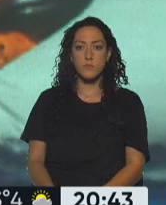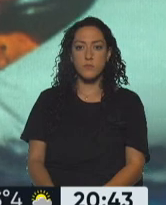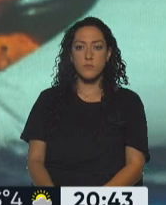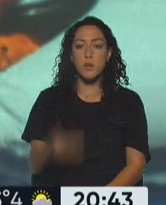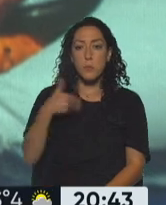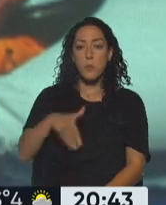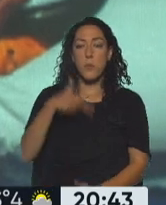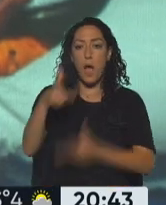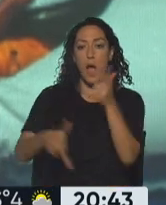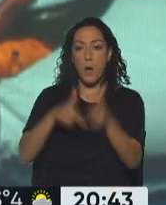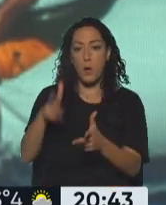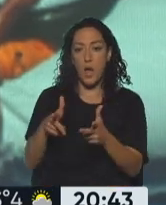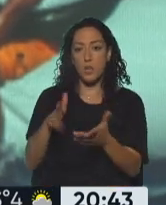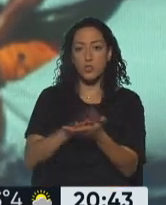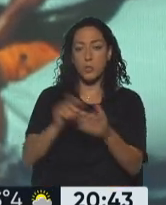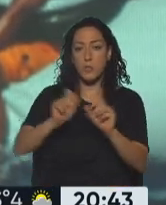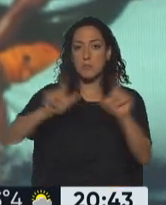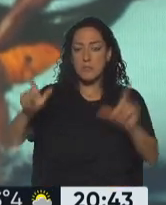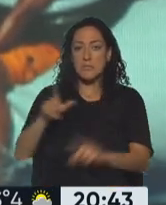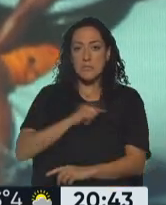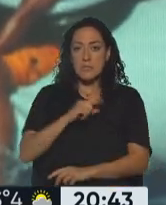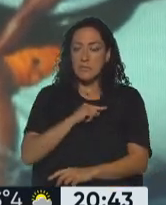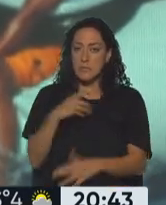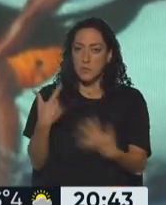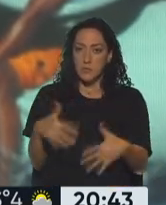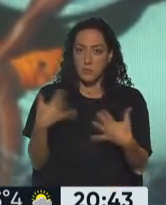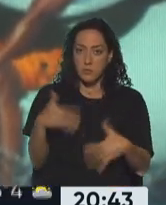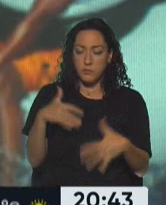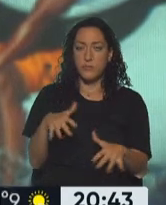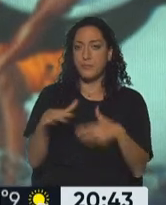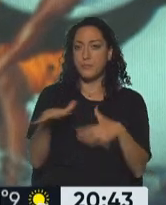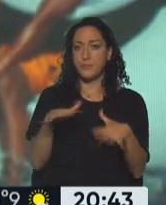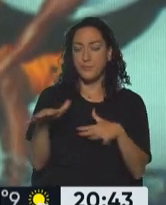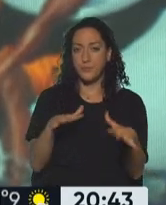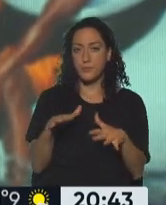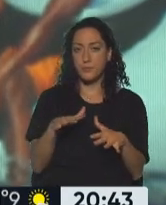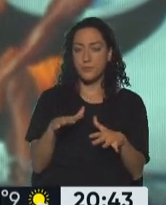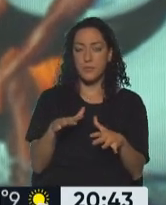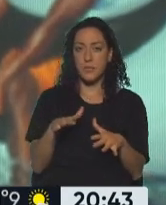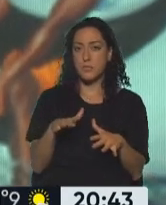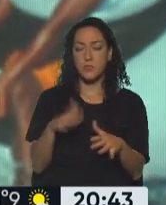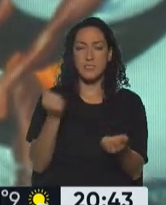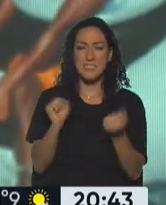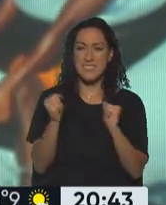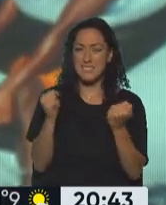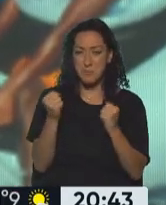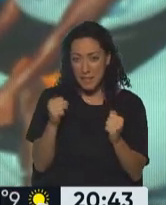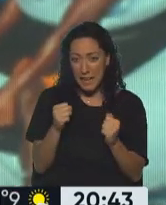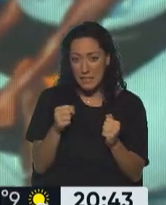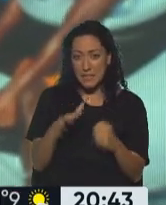Vamos a hablar de una postal que duele mucho y que resume una situación que realmente es desesperante, que no siempre atiende la